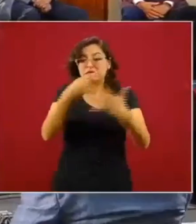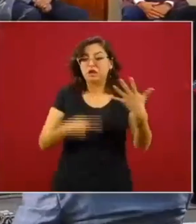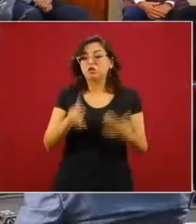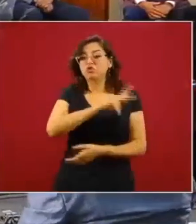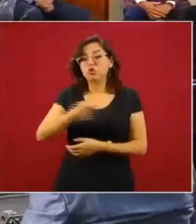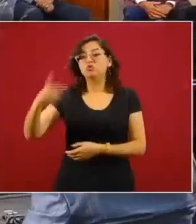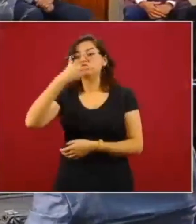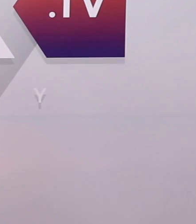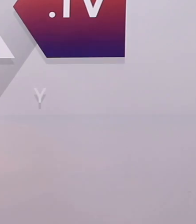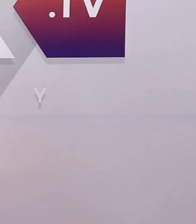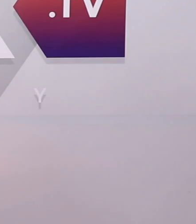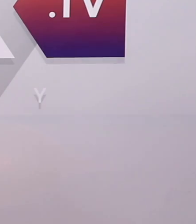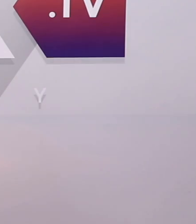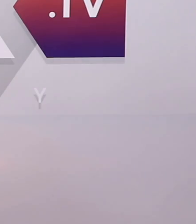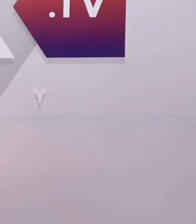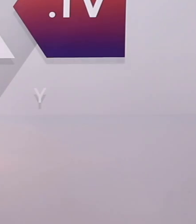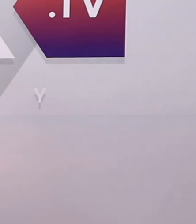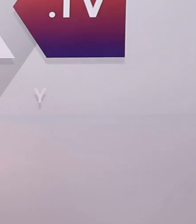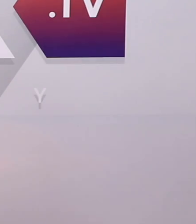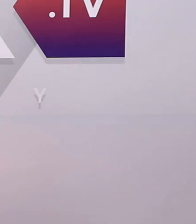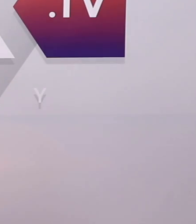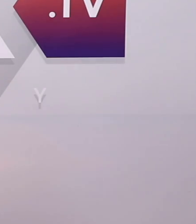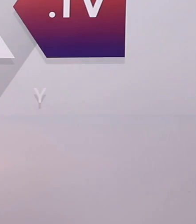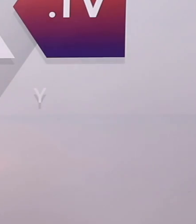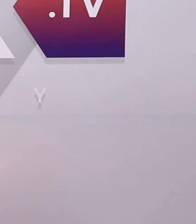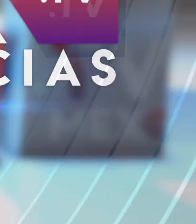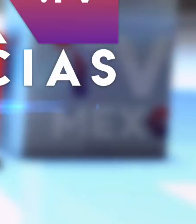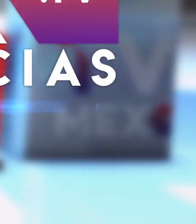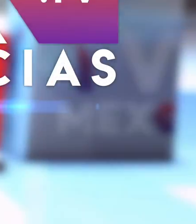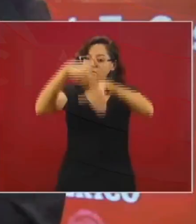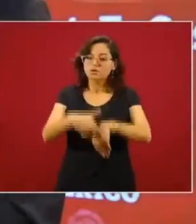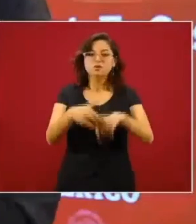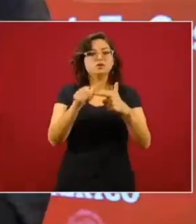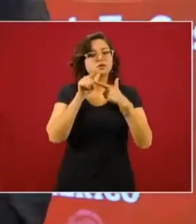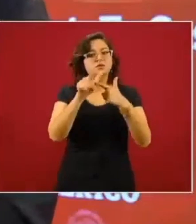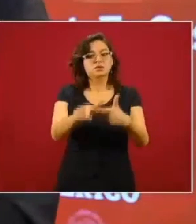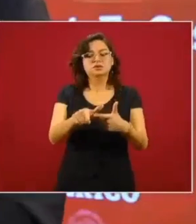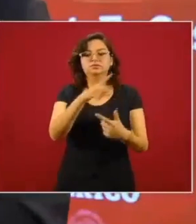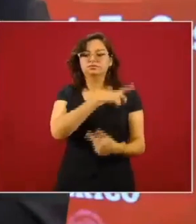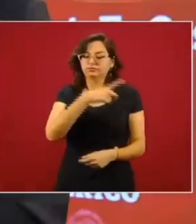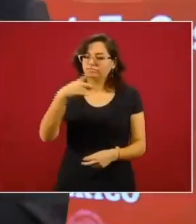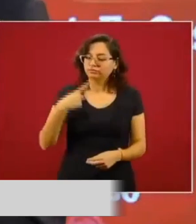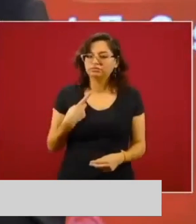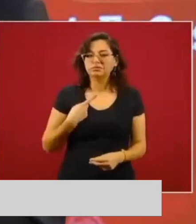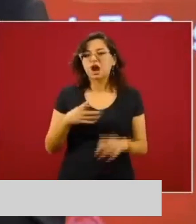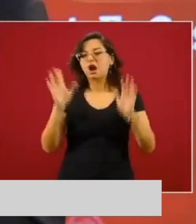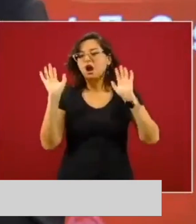ha denominado el presidente domar a la pandemia. No relajar la